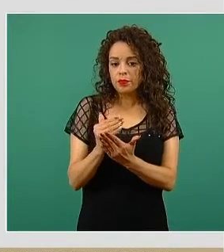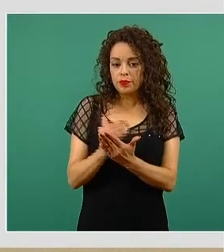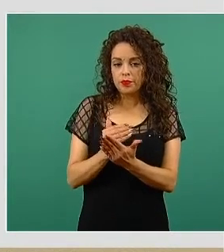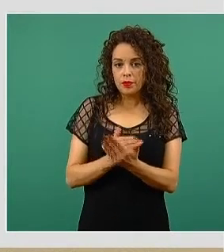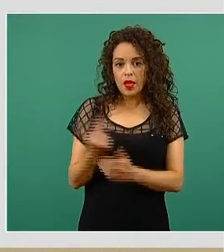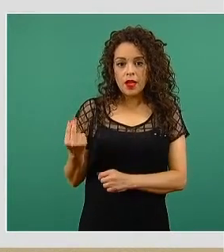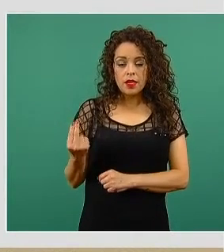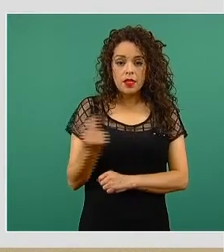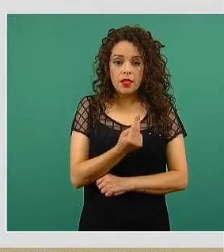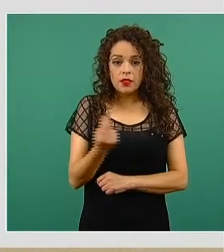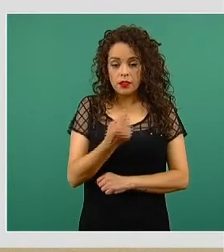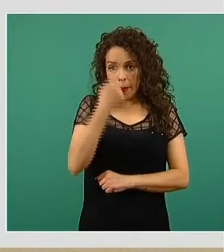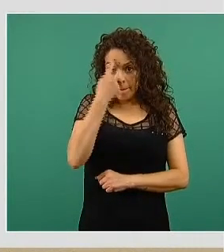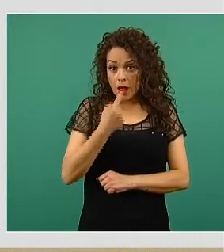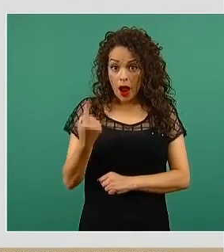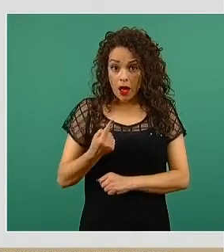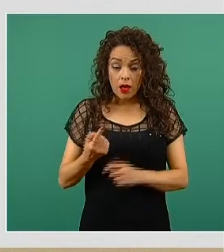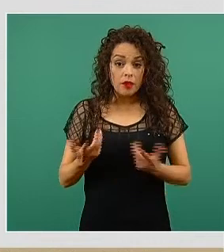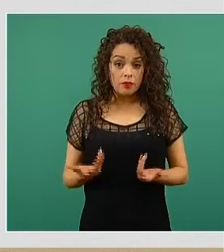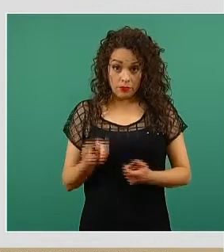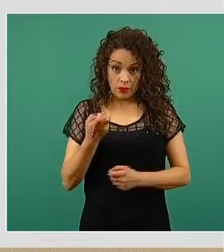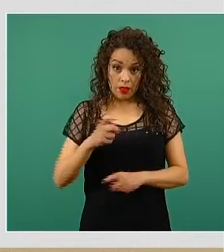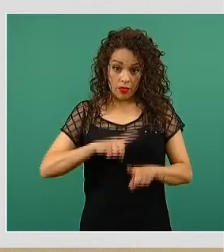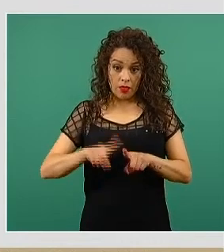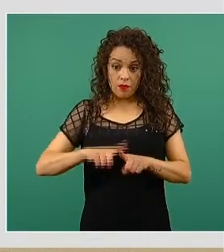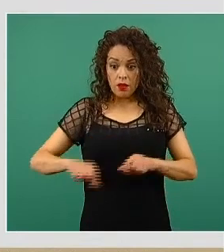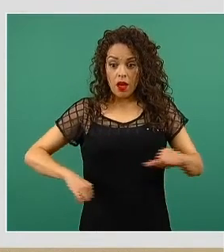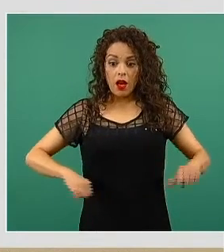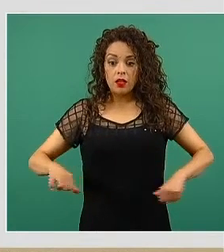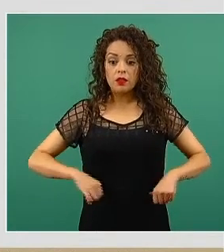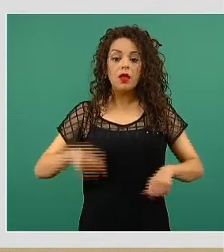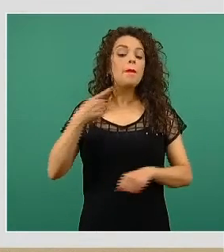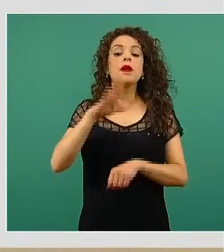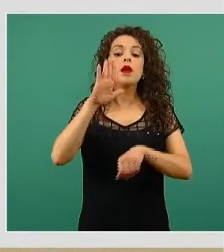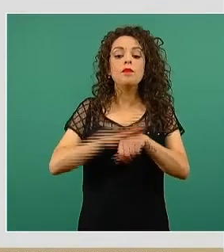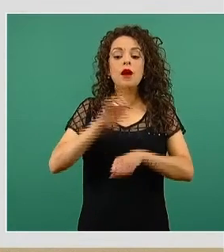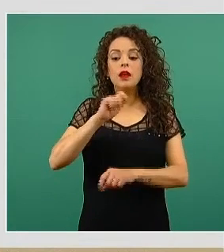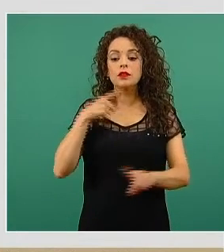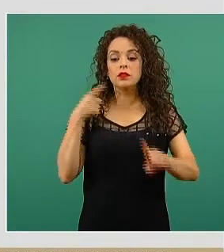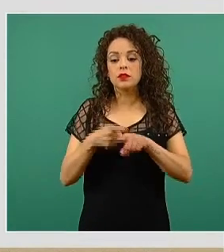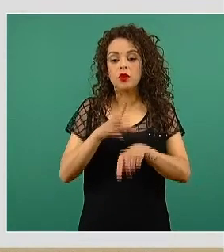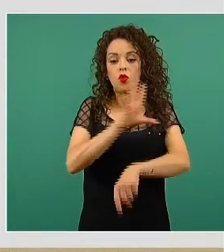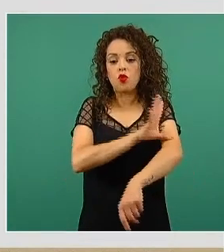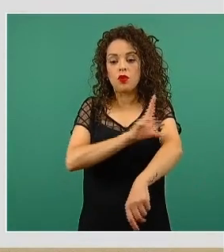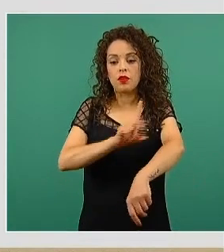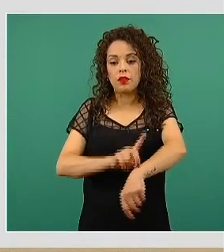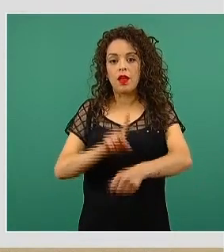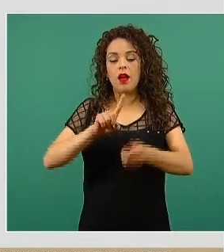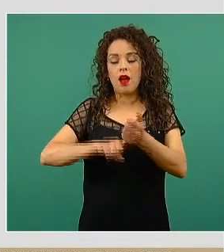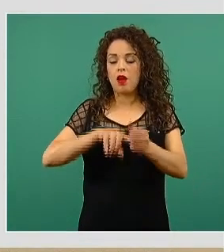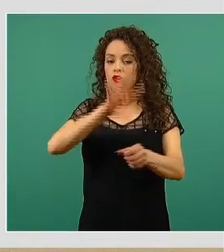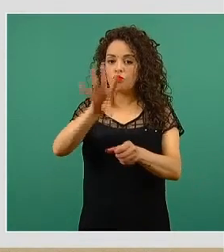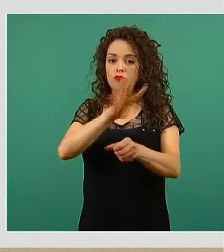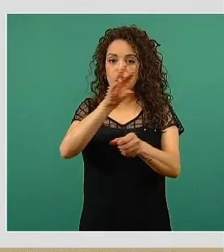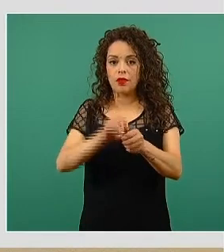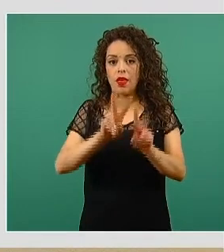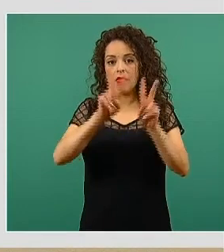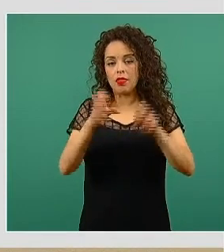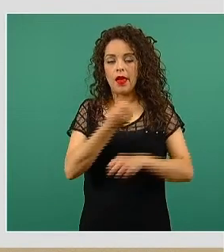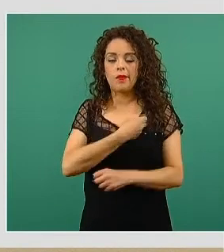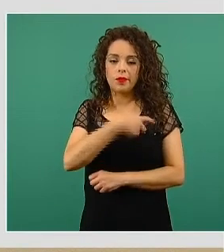a requerir para esta actividad, pero sobre todo la coordinación que tiene que ver con todo el sector salud, tanto con